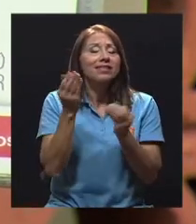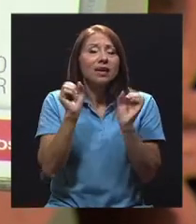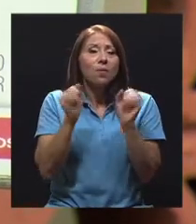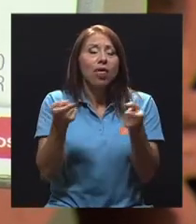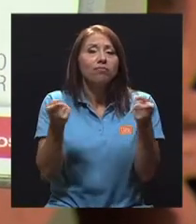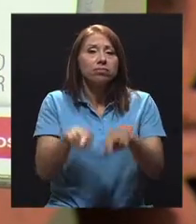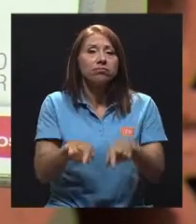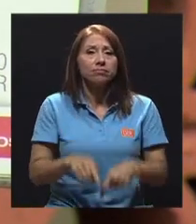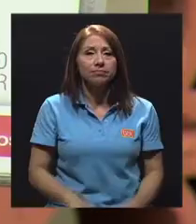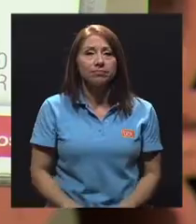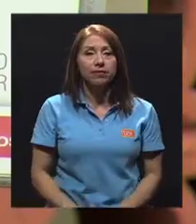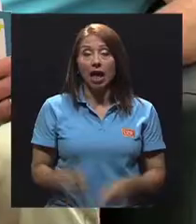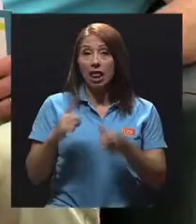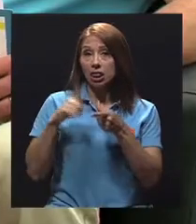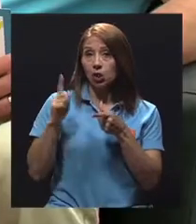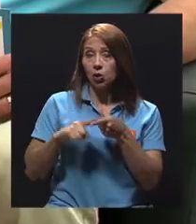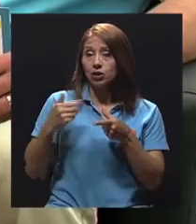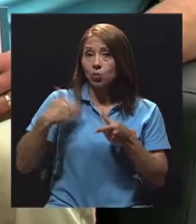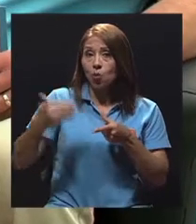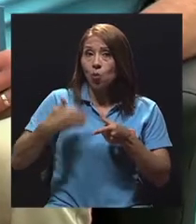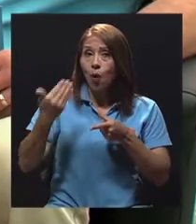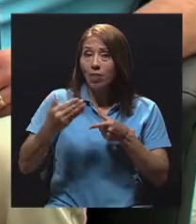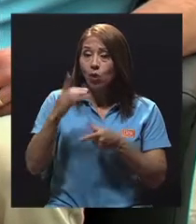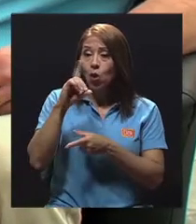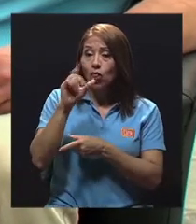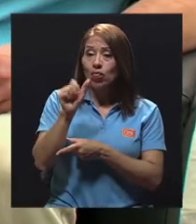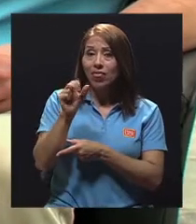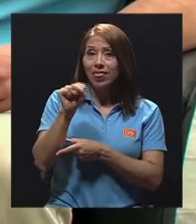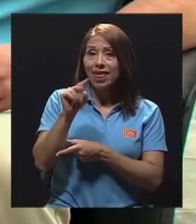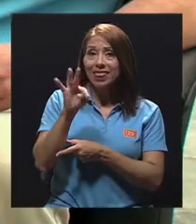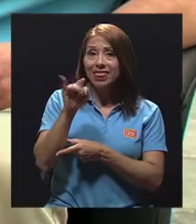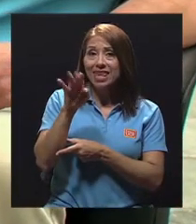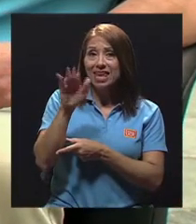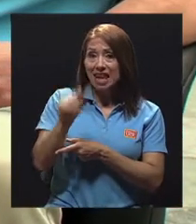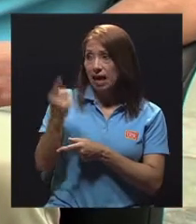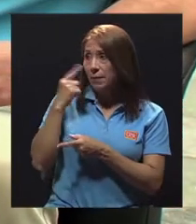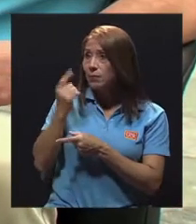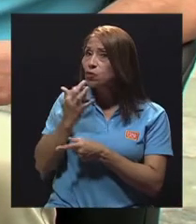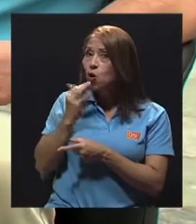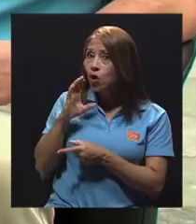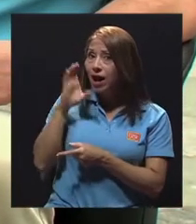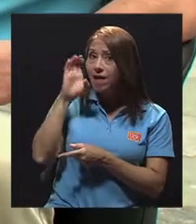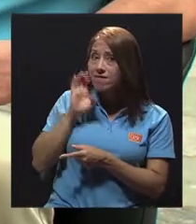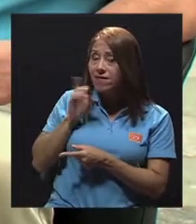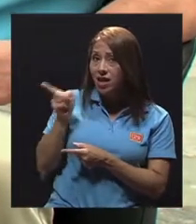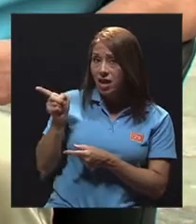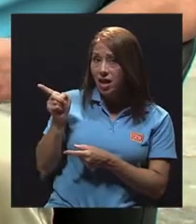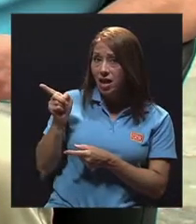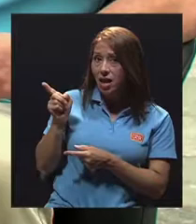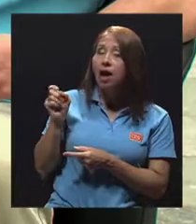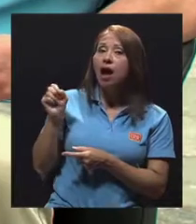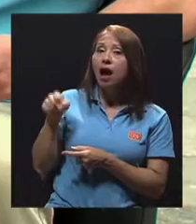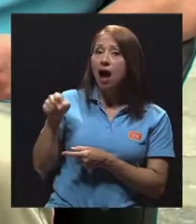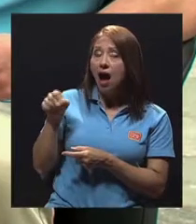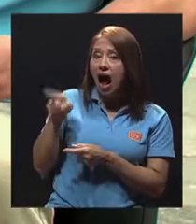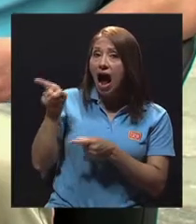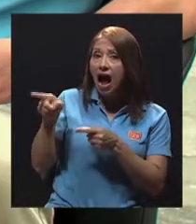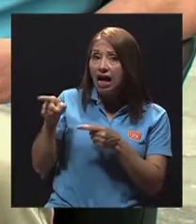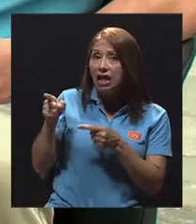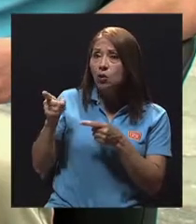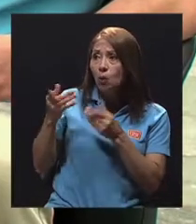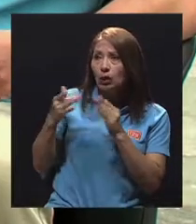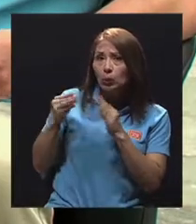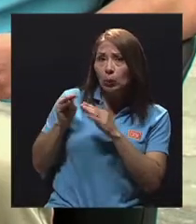perderlo. Entonces, cuando se estimula la dentina, que es la zona café que esta vemos, zona, ajá, es donde ya vamos